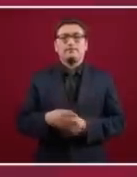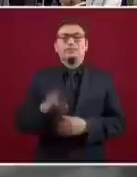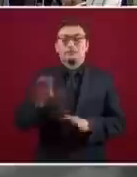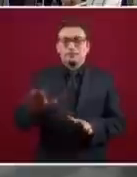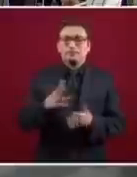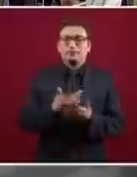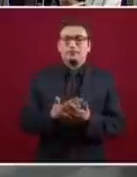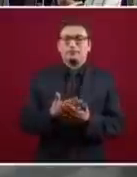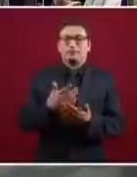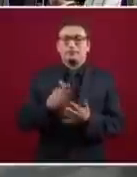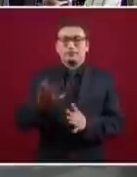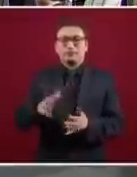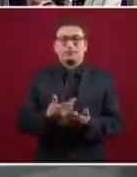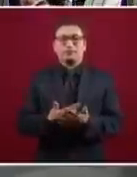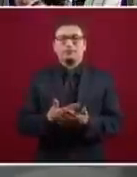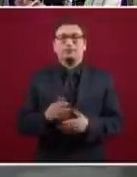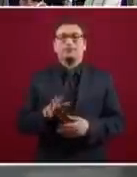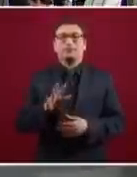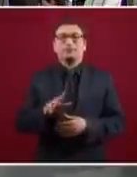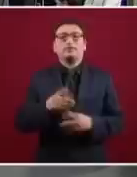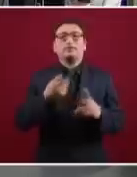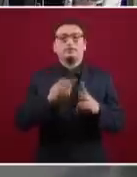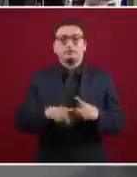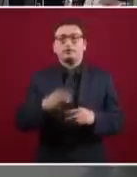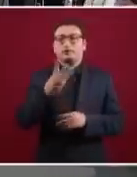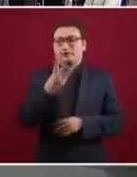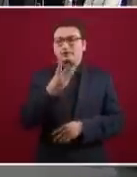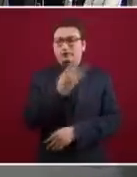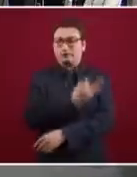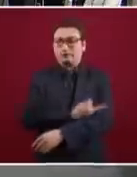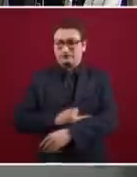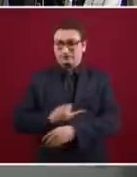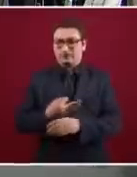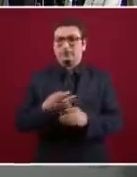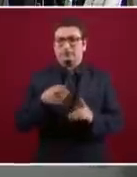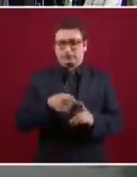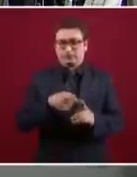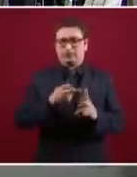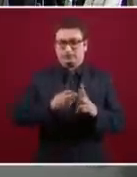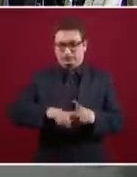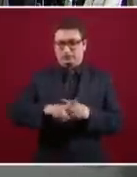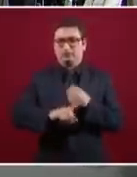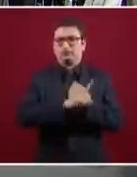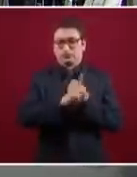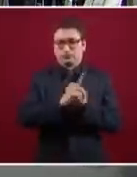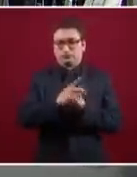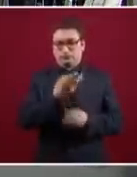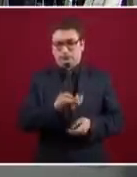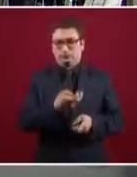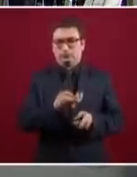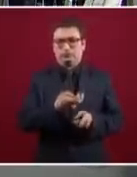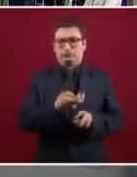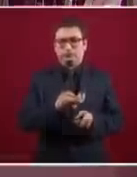permíteme a las tres de la tarde limpieza es